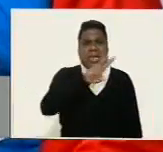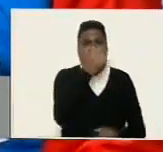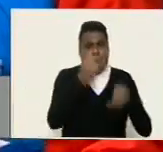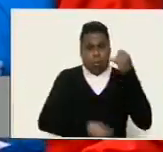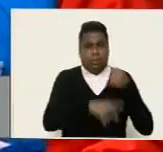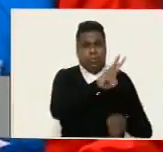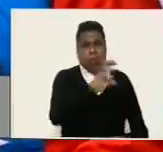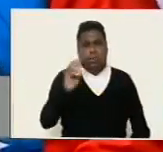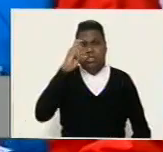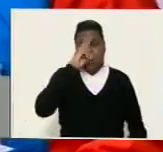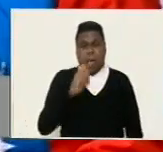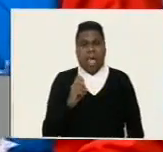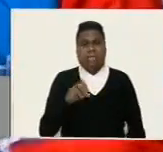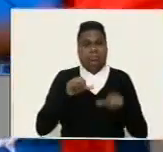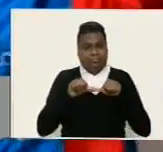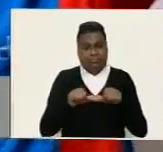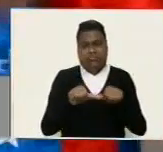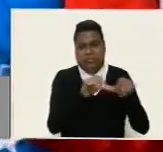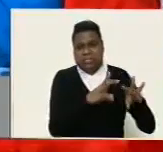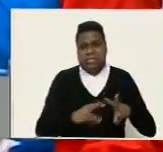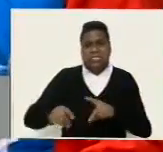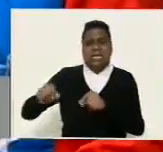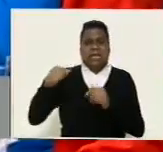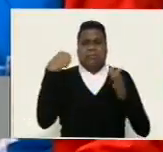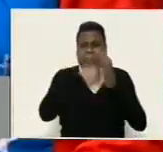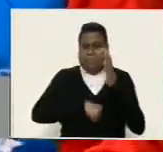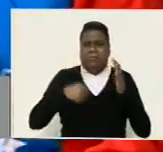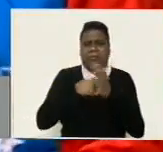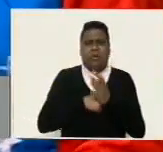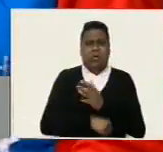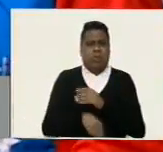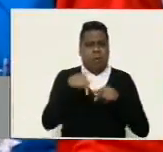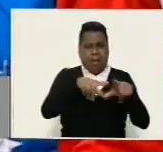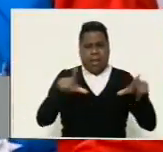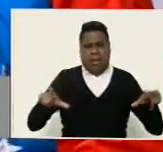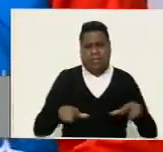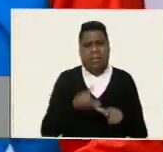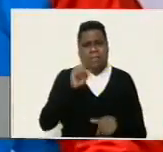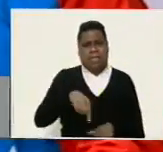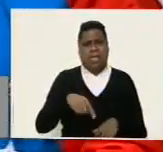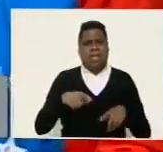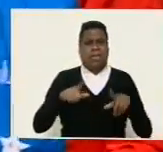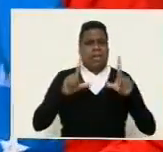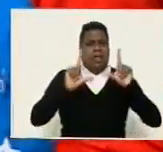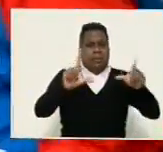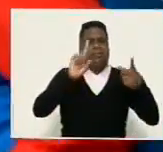años. La batalla en el territorio y la batalla en las redes. Y la vamos a ganar. Muchísimas gracias.